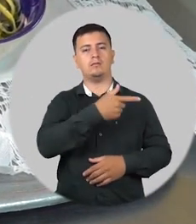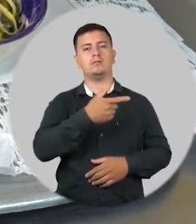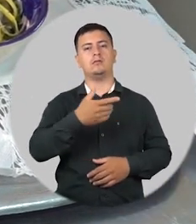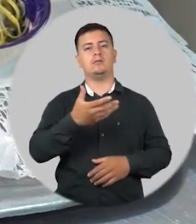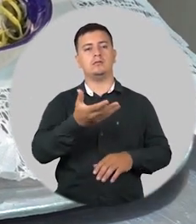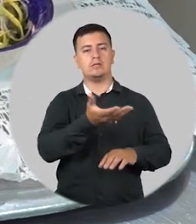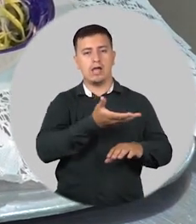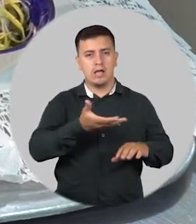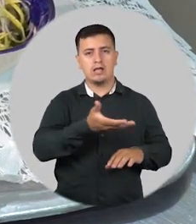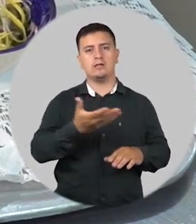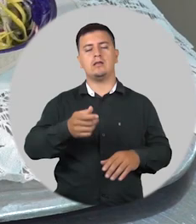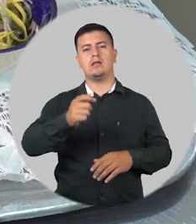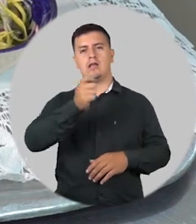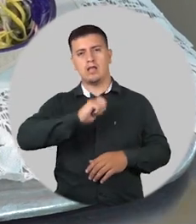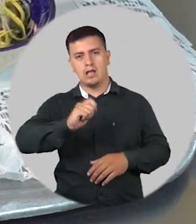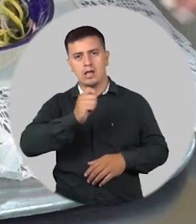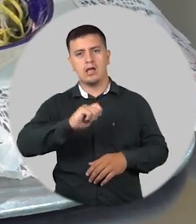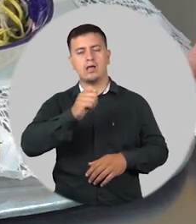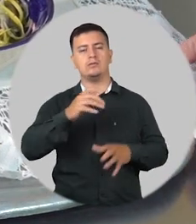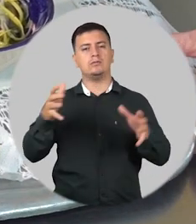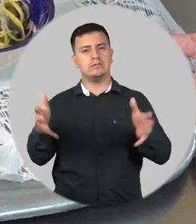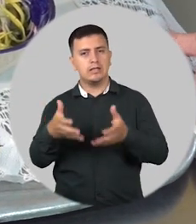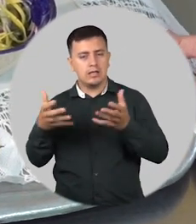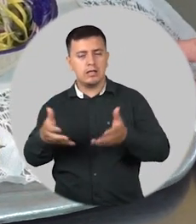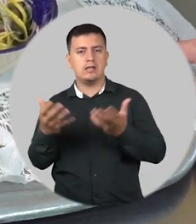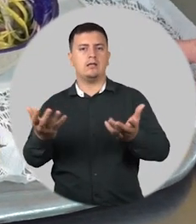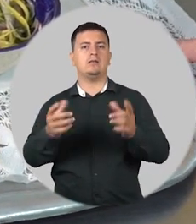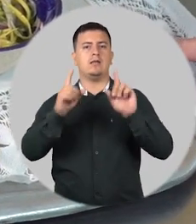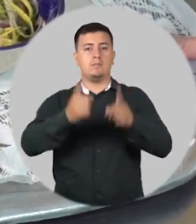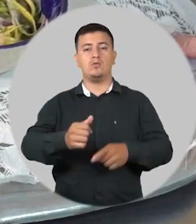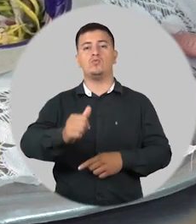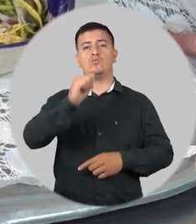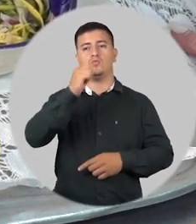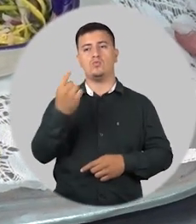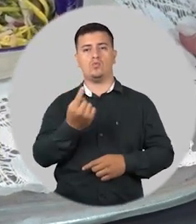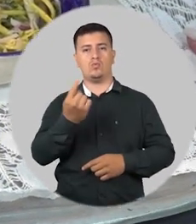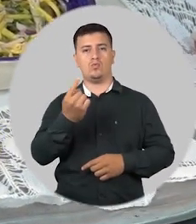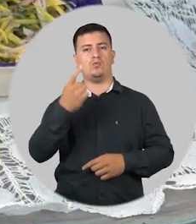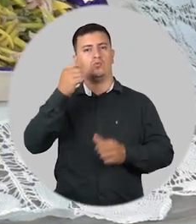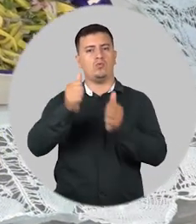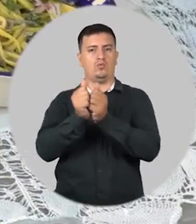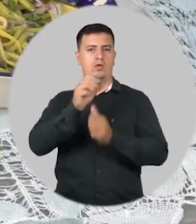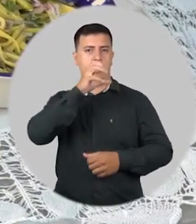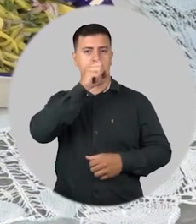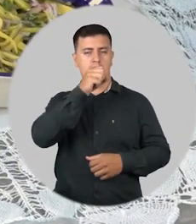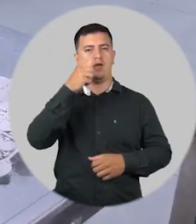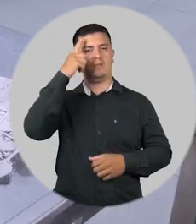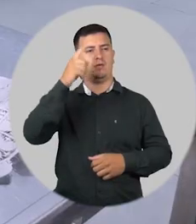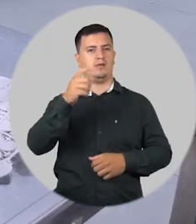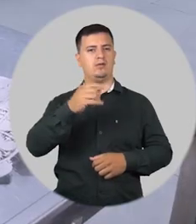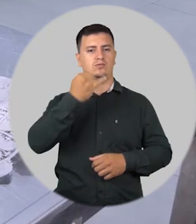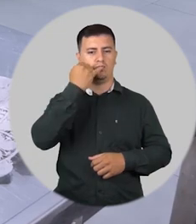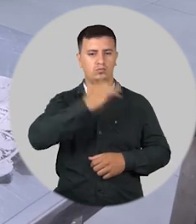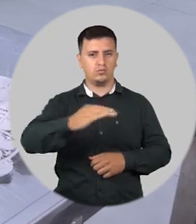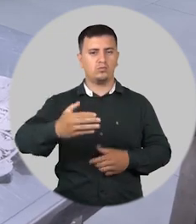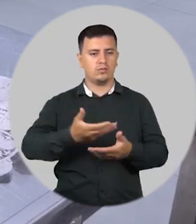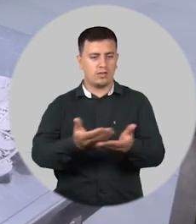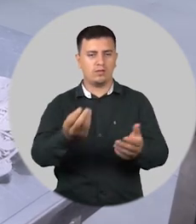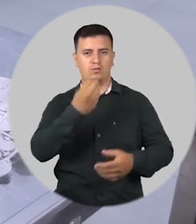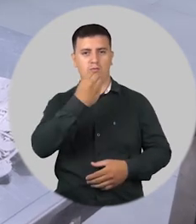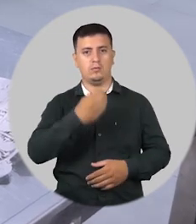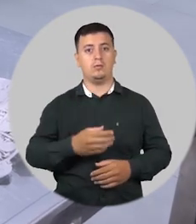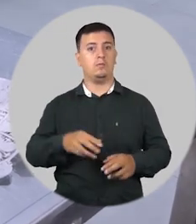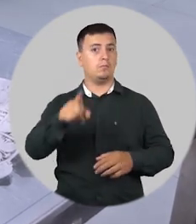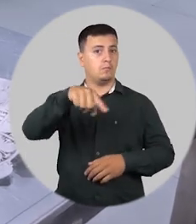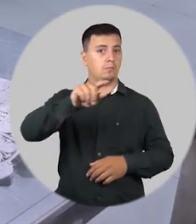el helado de mango y también un riquísimo jugo de mango con naranja para compartir con nuestros niños. Espero que les haya gustado, que nos